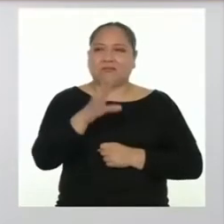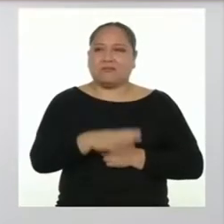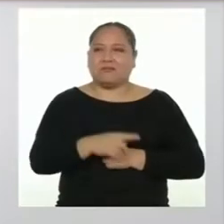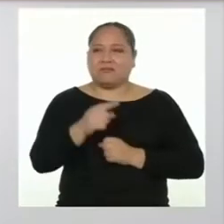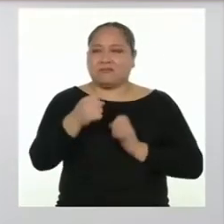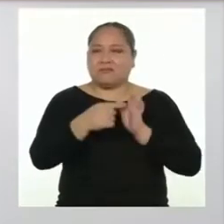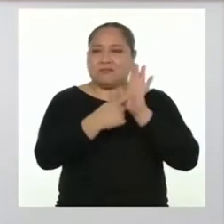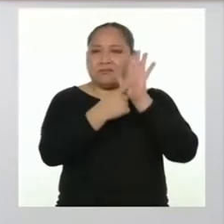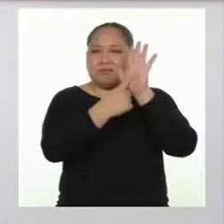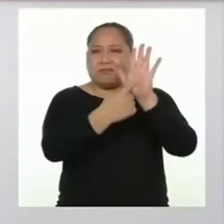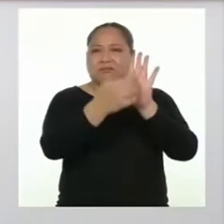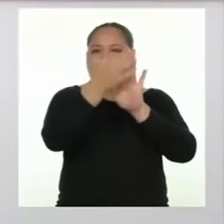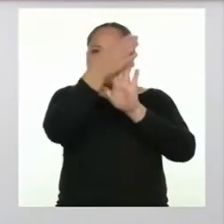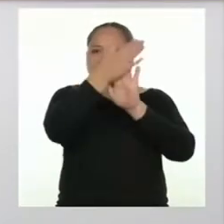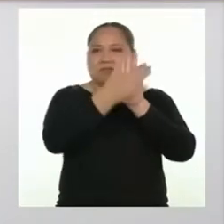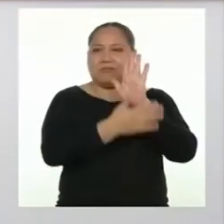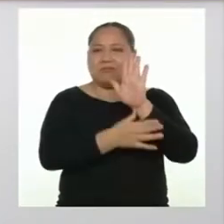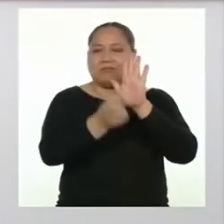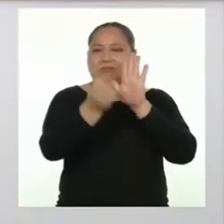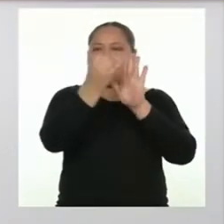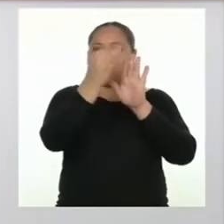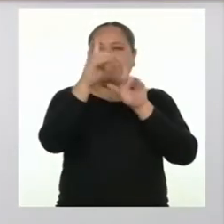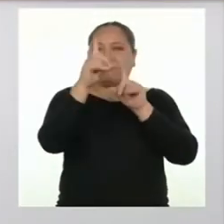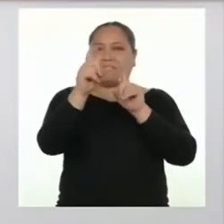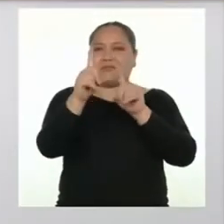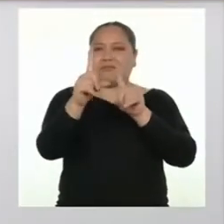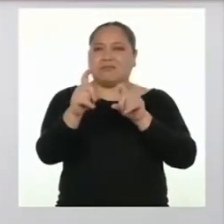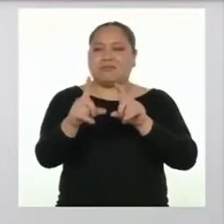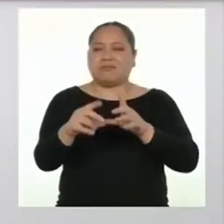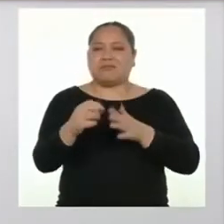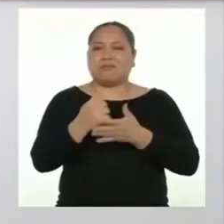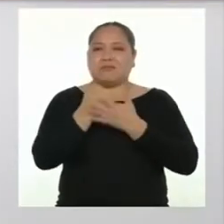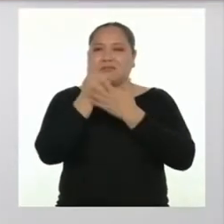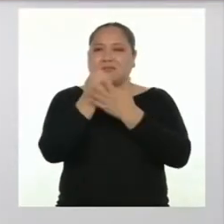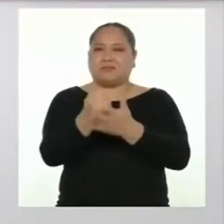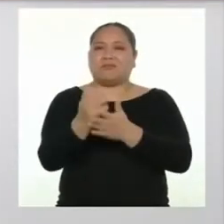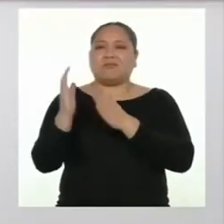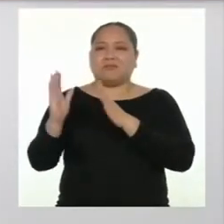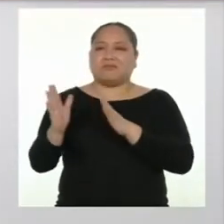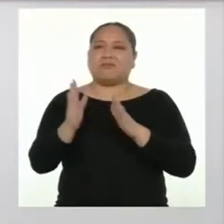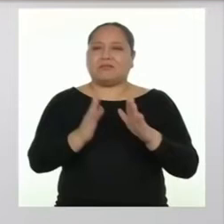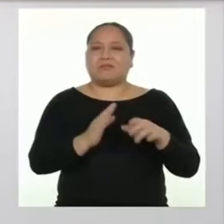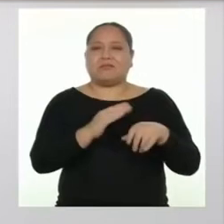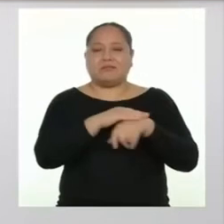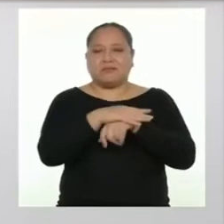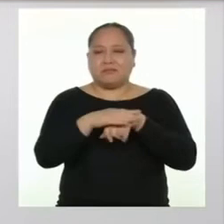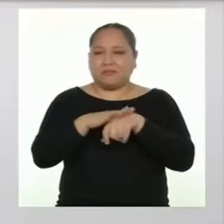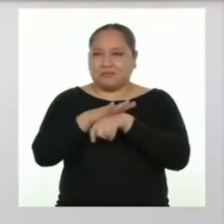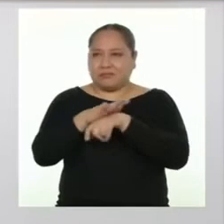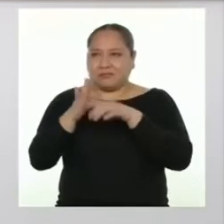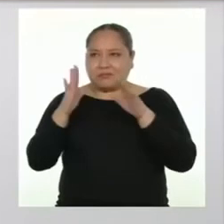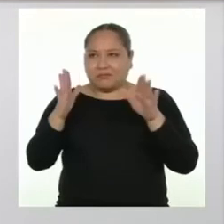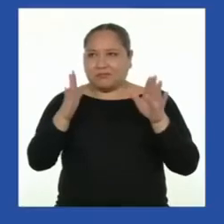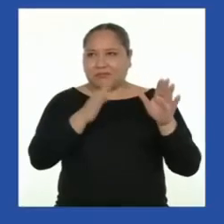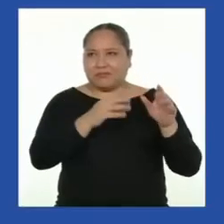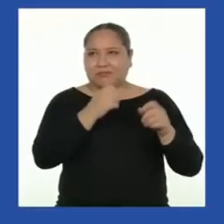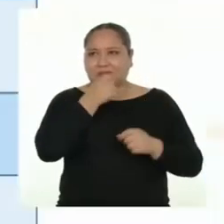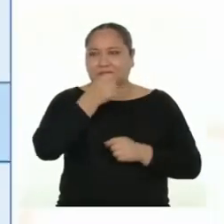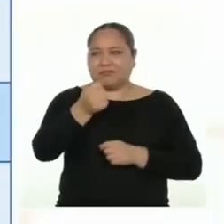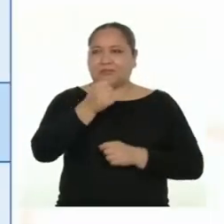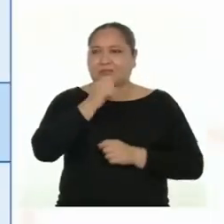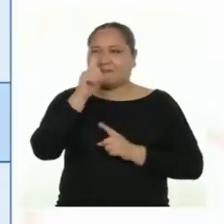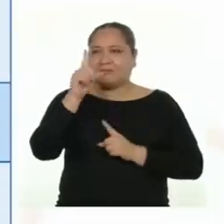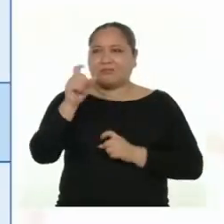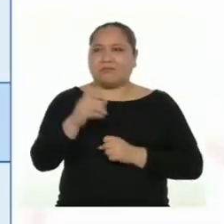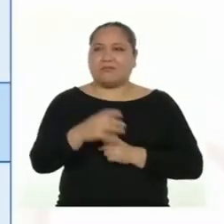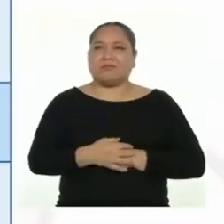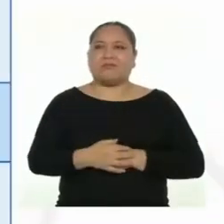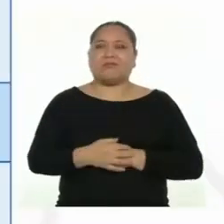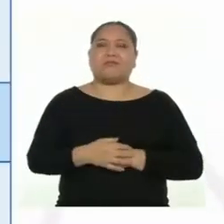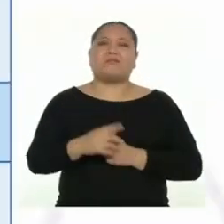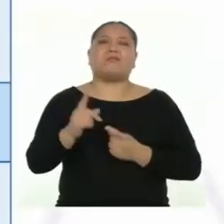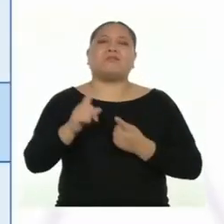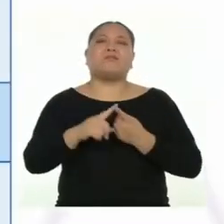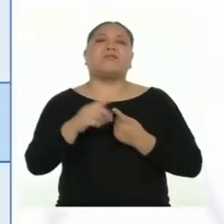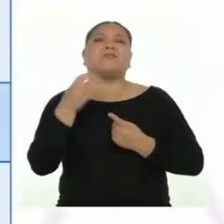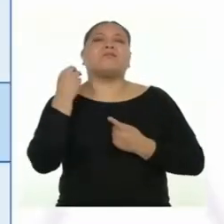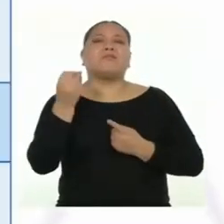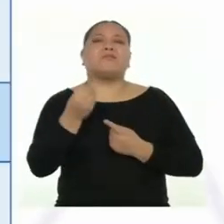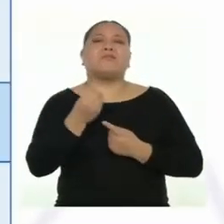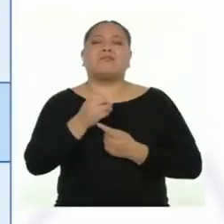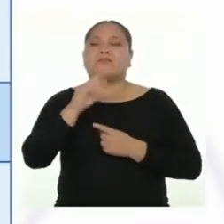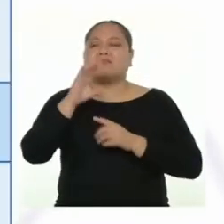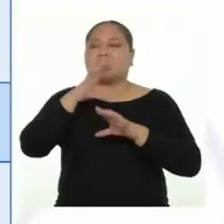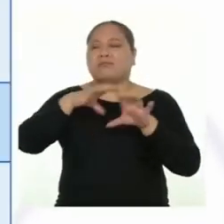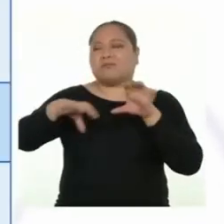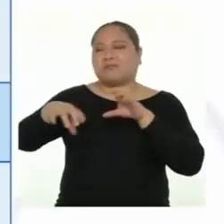Aquí les presento algunas preguntas que nos ayudarán a elaborar nuestro plan de entrevista. ¿Para qué realizaré